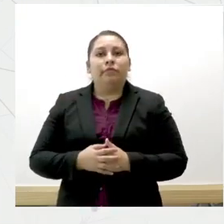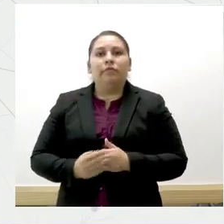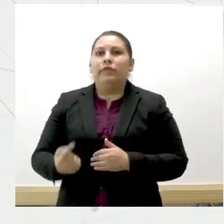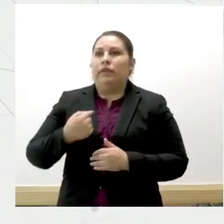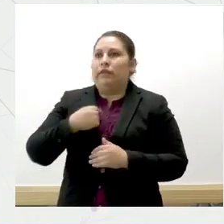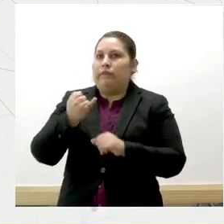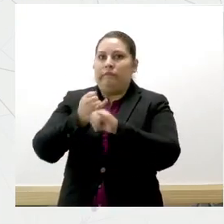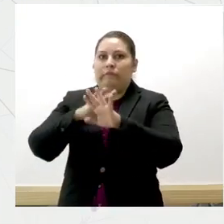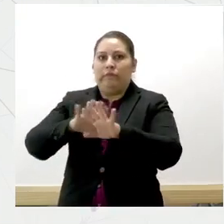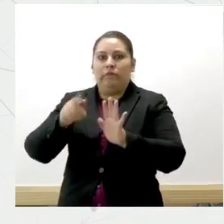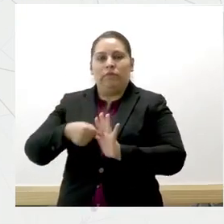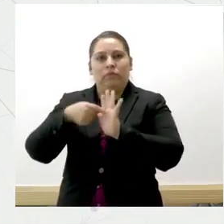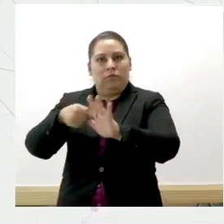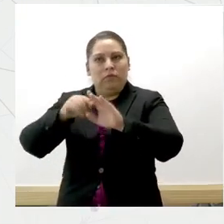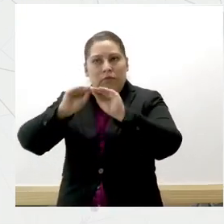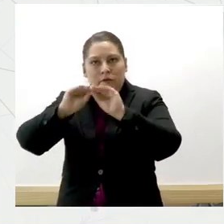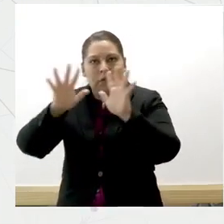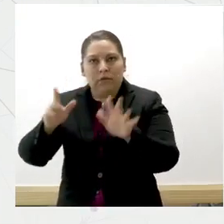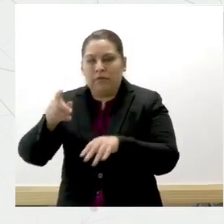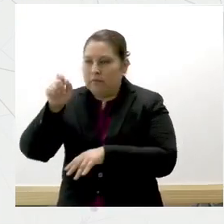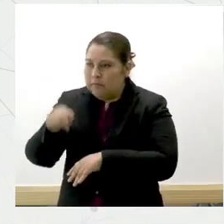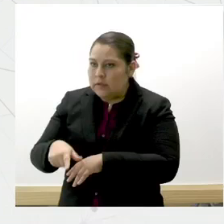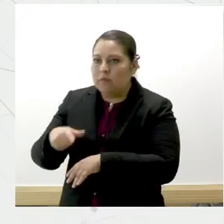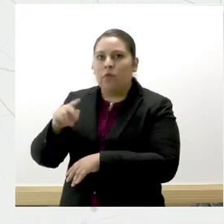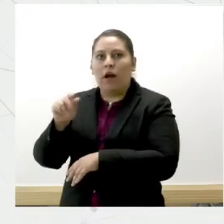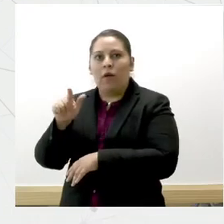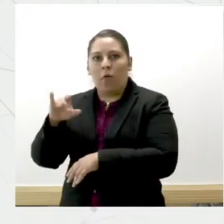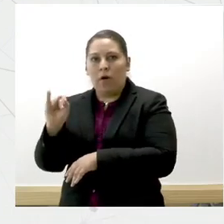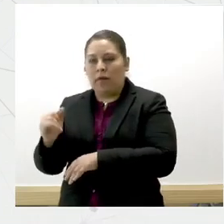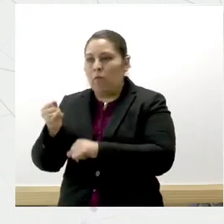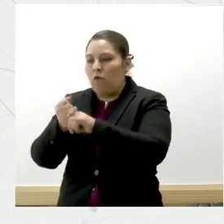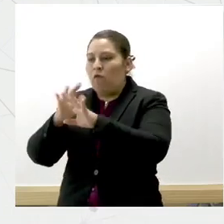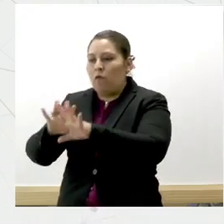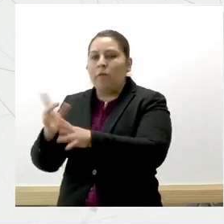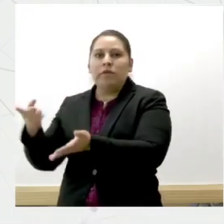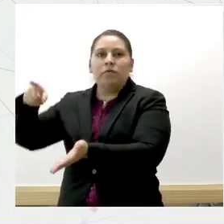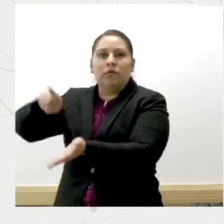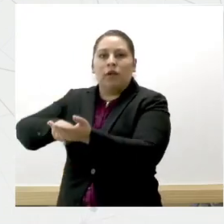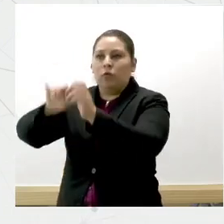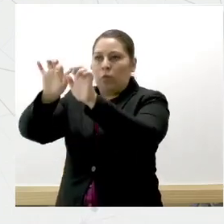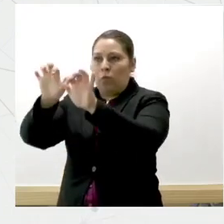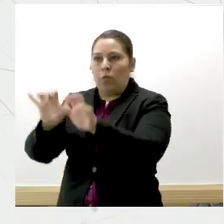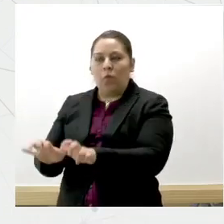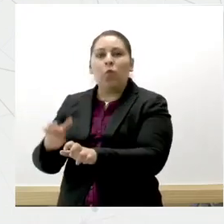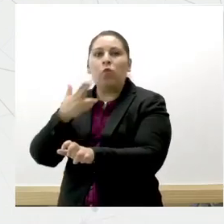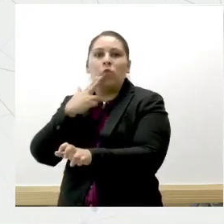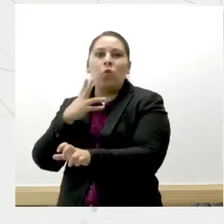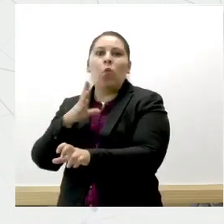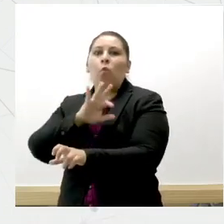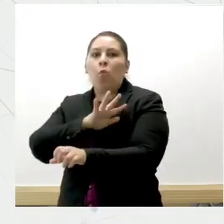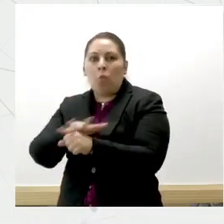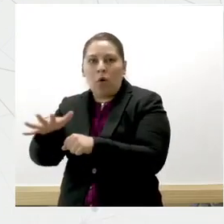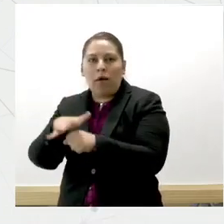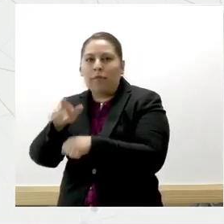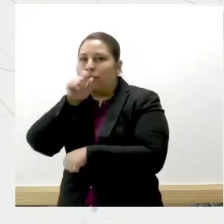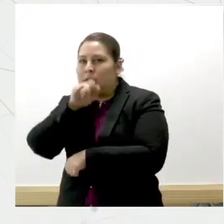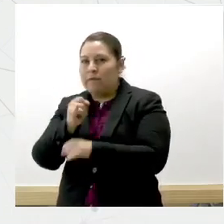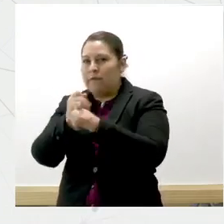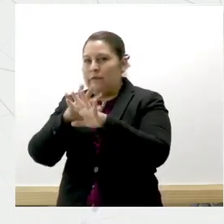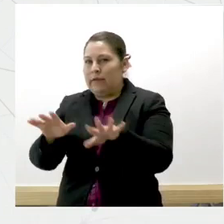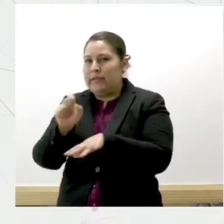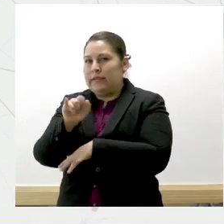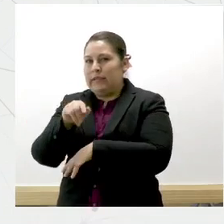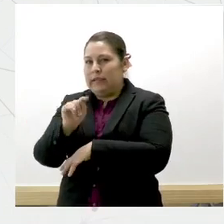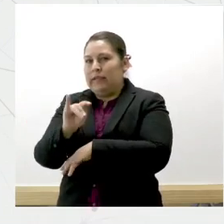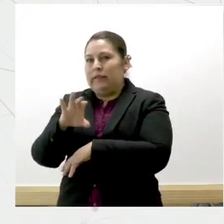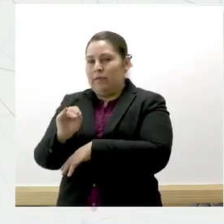el entrenamiento, ¿no? El diseño de los algoritmos, cuáles son los datos de entrenamiento. De hecho, se está hablando mucho de la utilización de datos sintéticos, ¿no? Por las dificultades que puede tener en